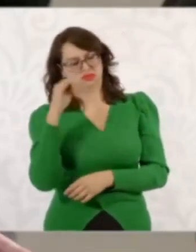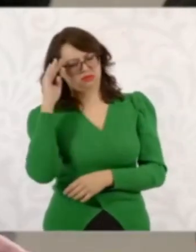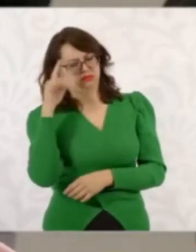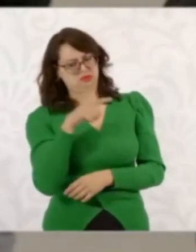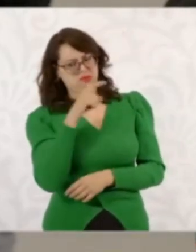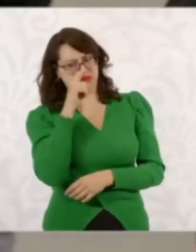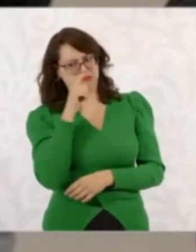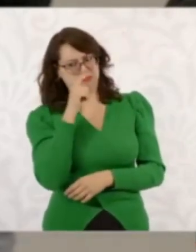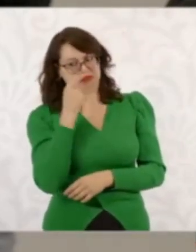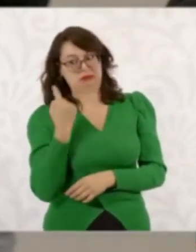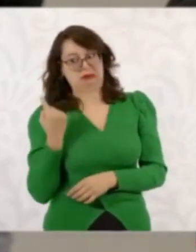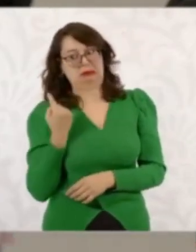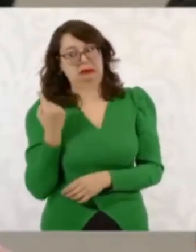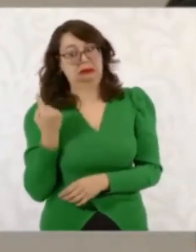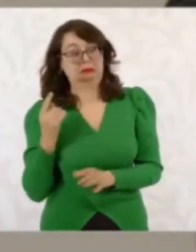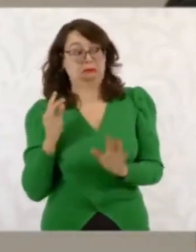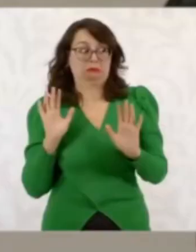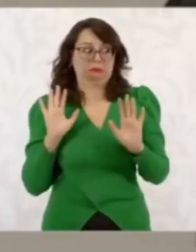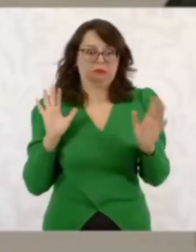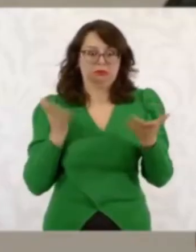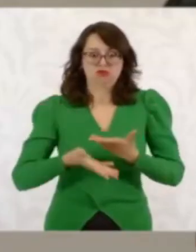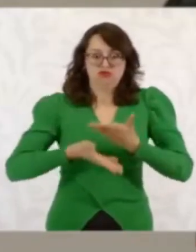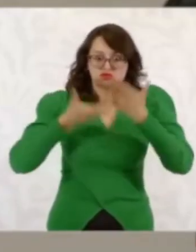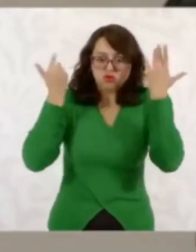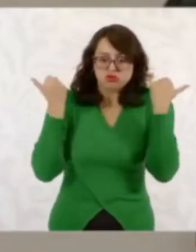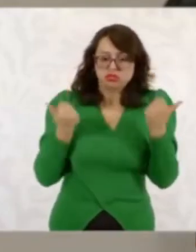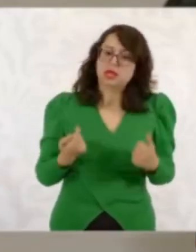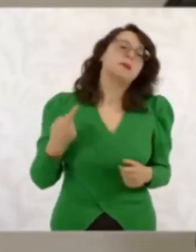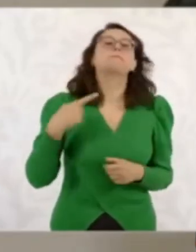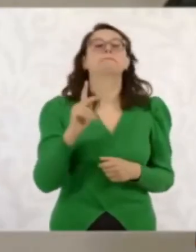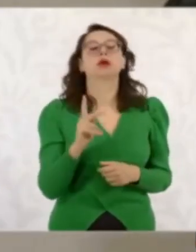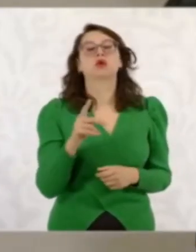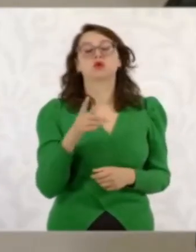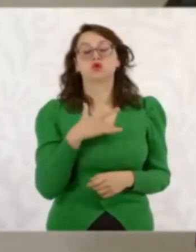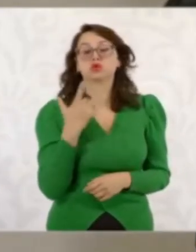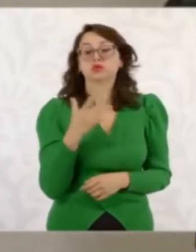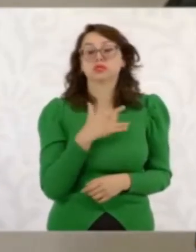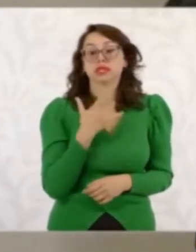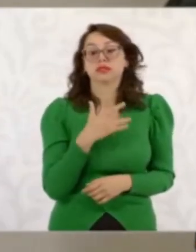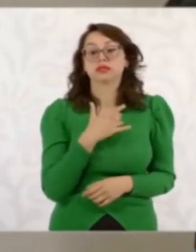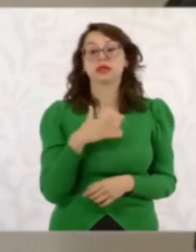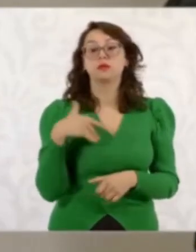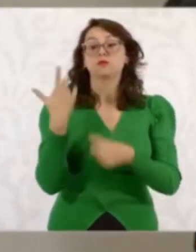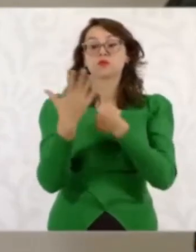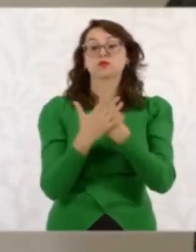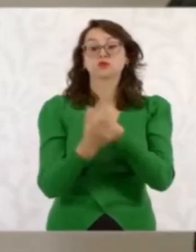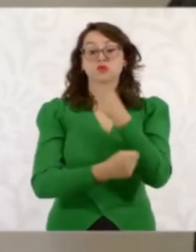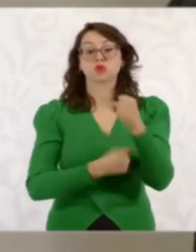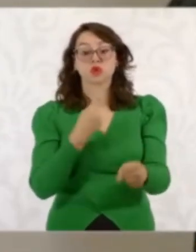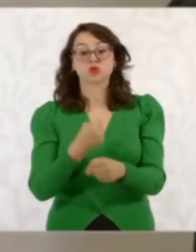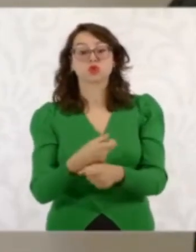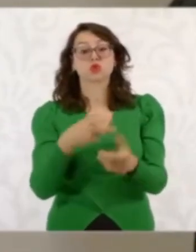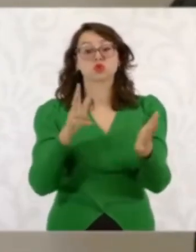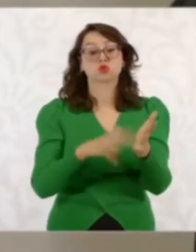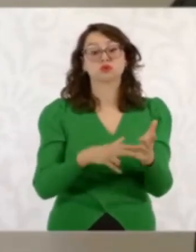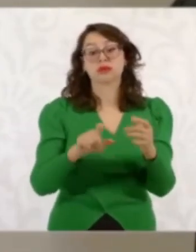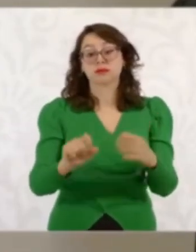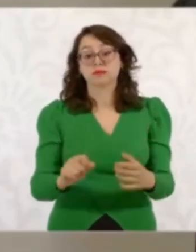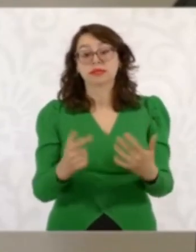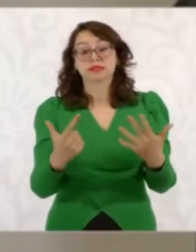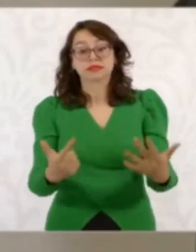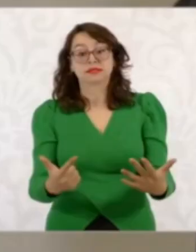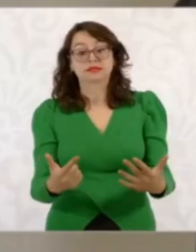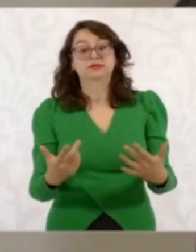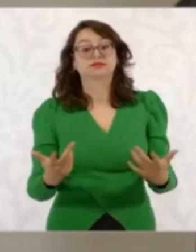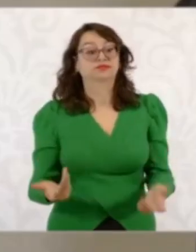van a presumir pues todo lo que han hecho, etcétera. ¿Usted ve en todo ello que vengan actores políticos pues